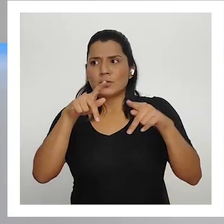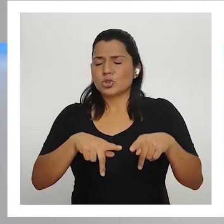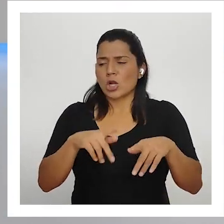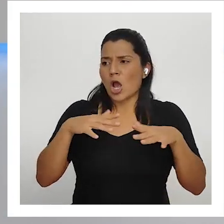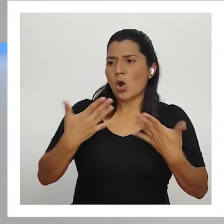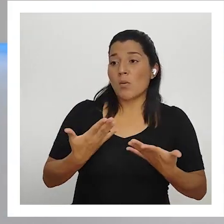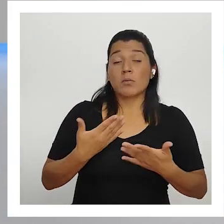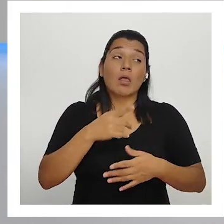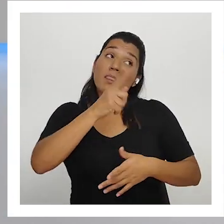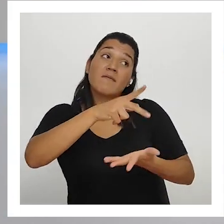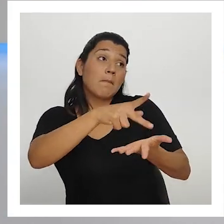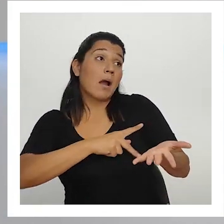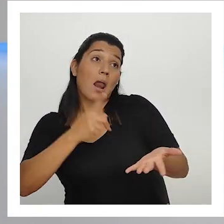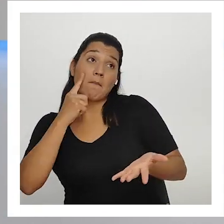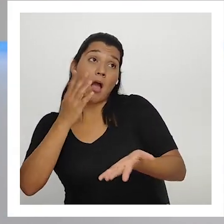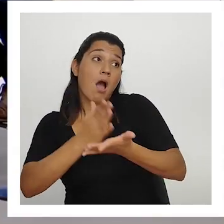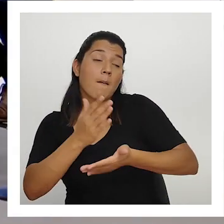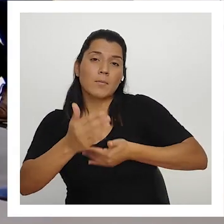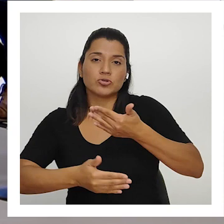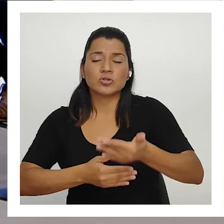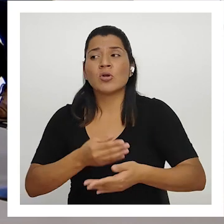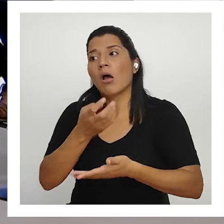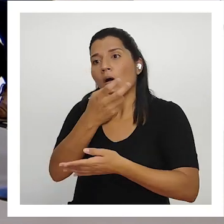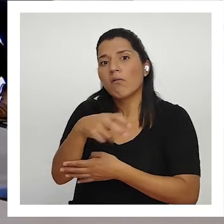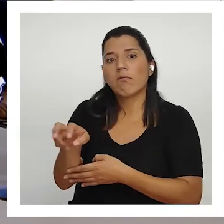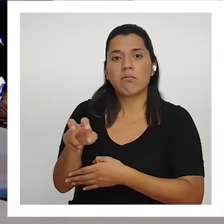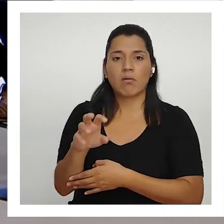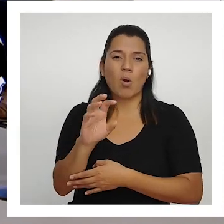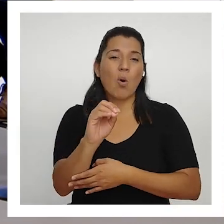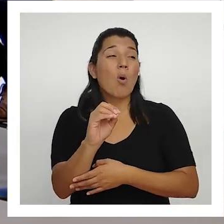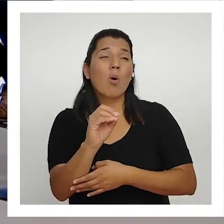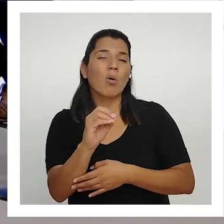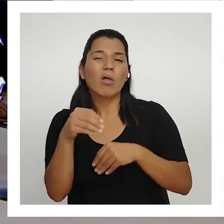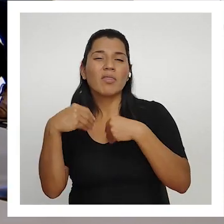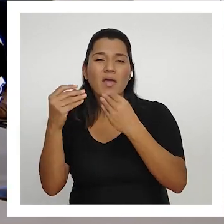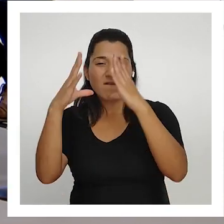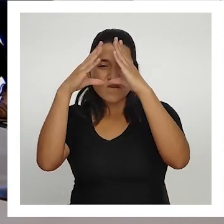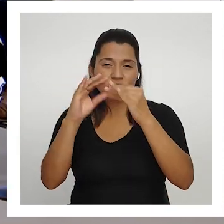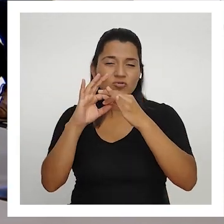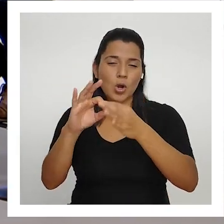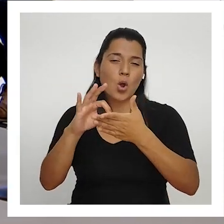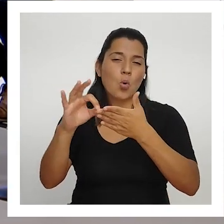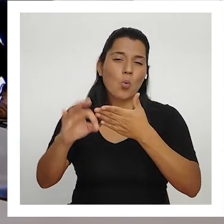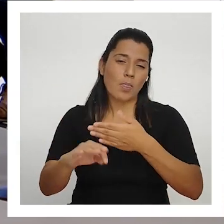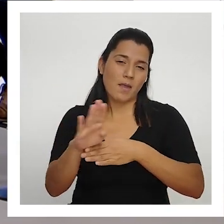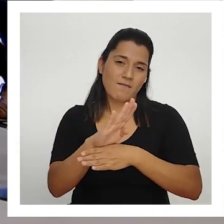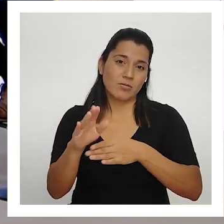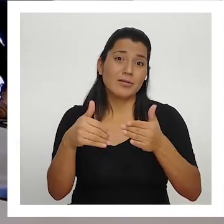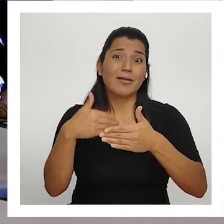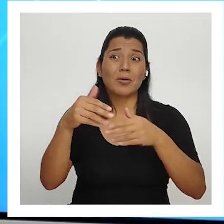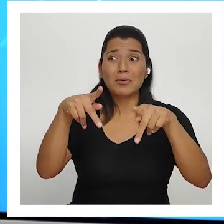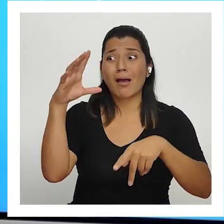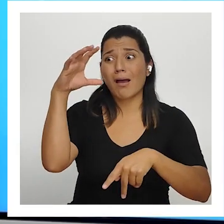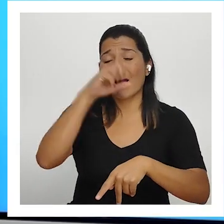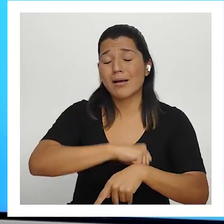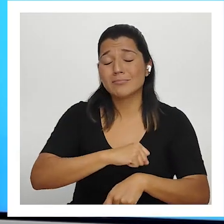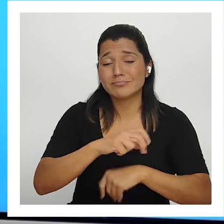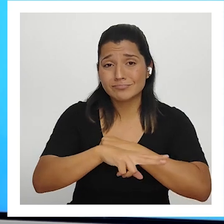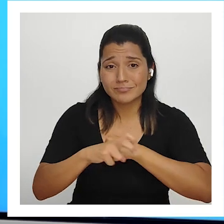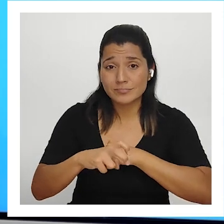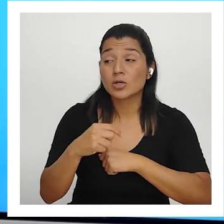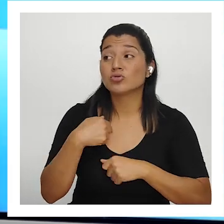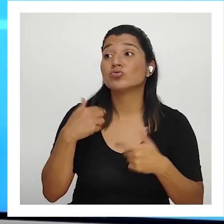deudas en determinada municipalidad de alguna propiedad que ellos de previo han estudiado que nosotros tenemos, y entonces nos dicen que ante esa deuda se va a rematar